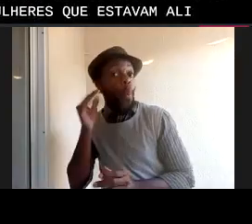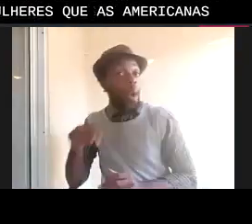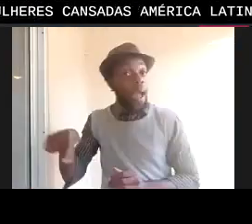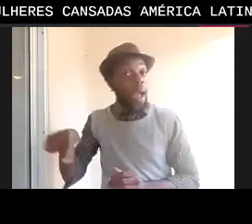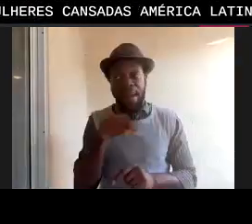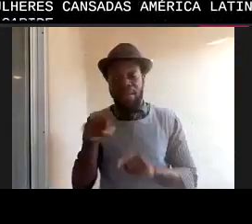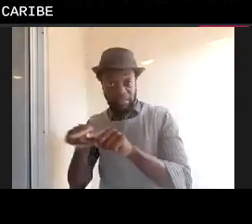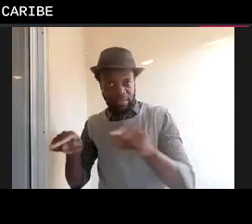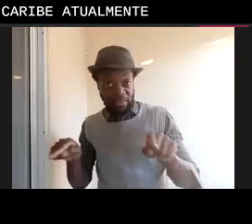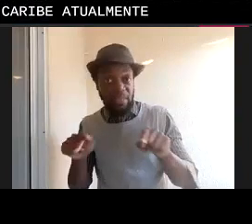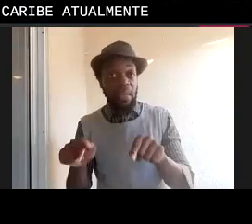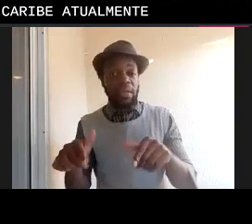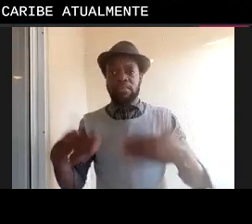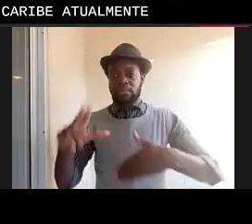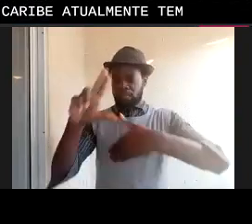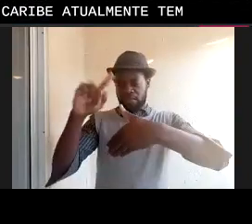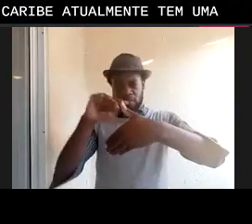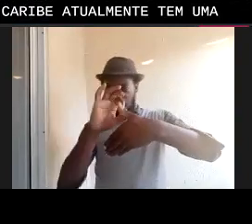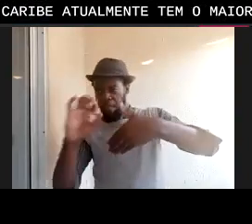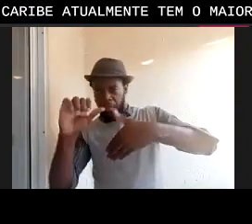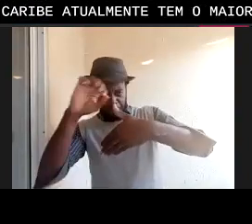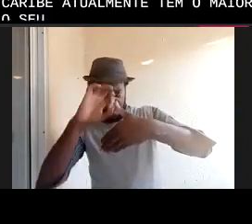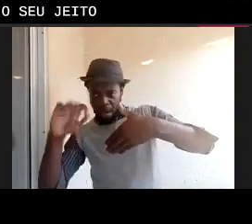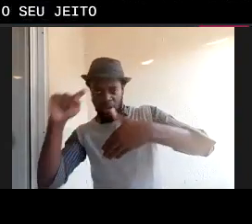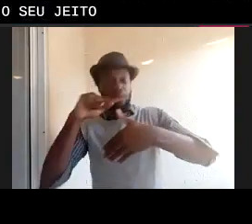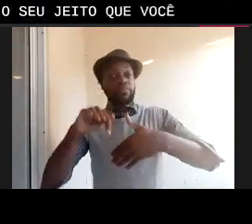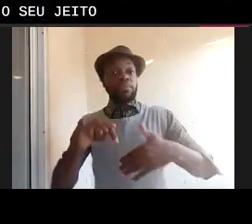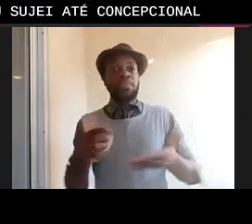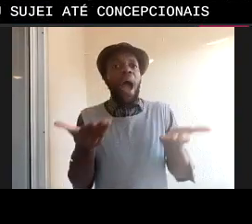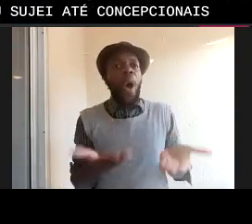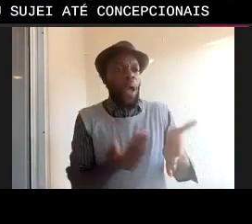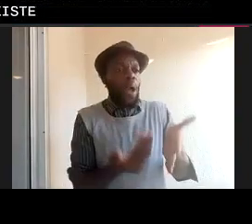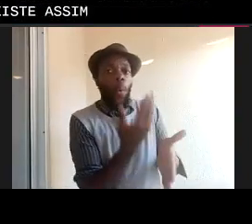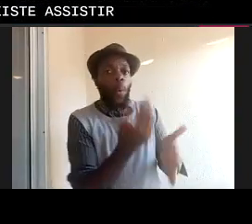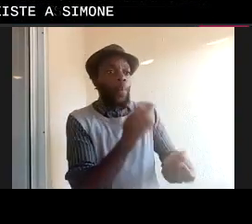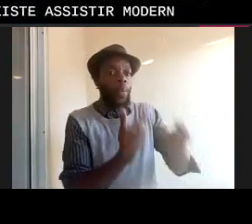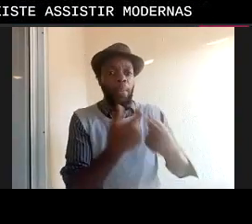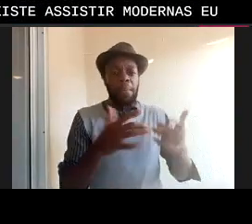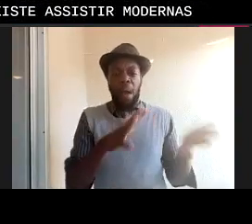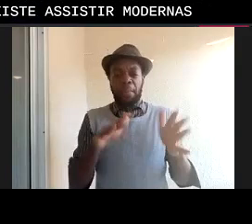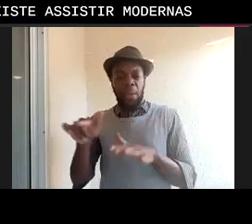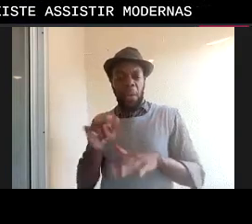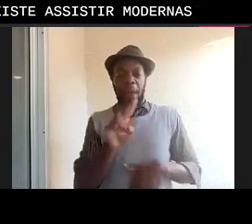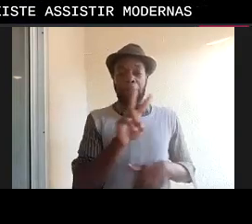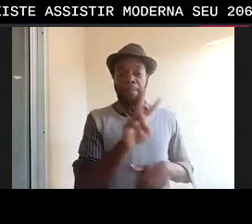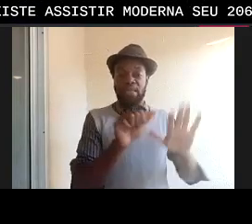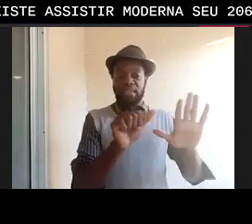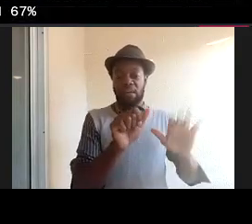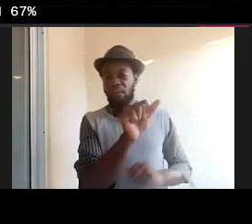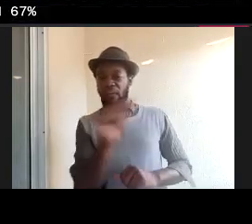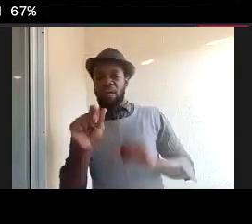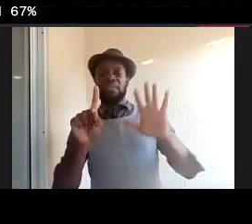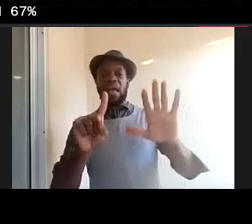uso más alto de anticonceptivos modernos, el 26 a 67%. En Asia,